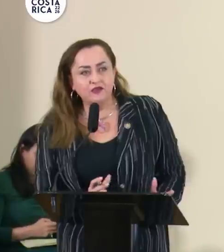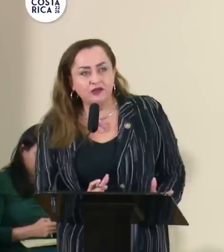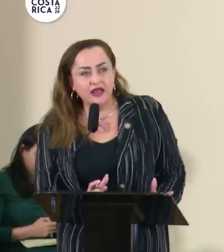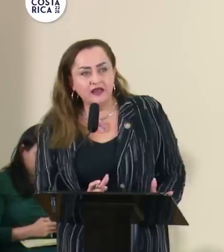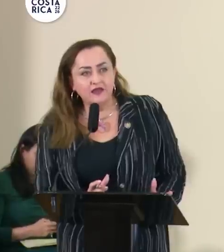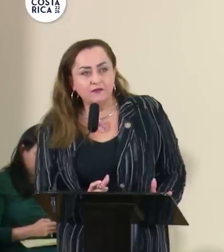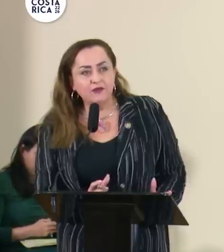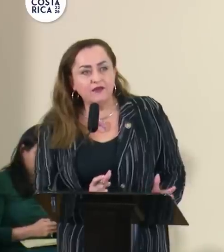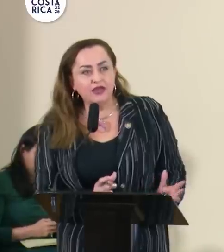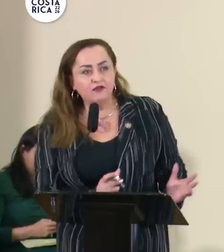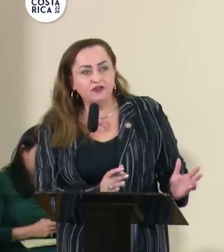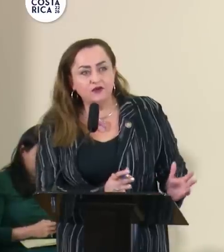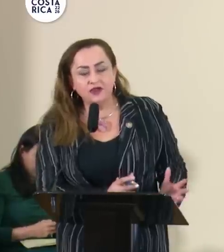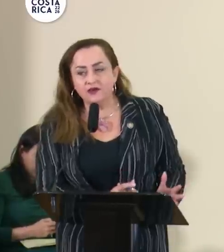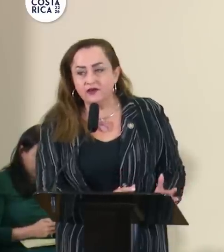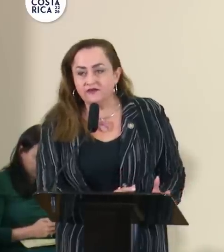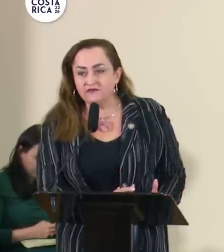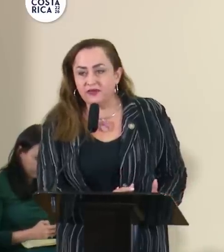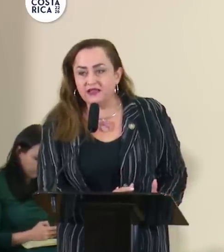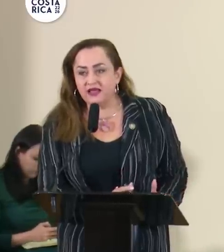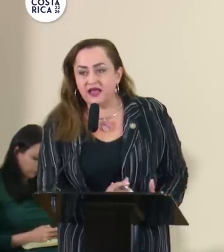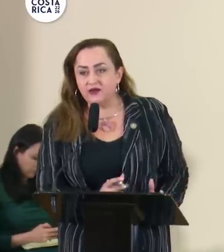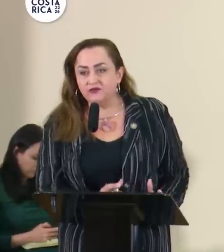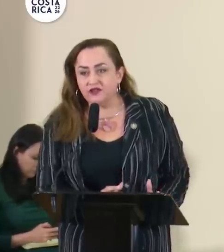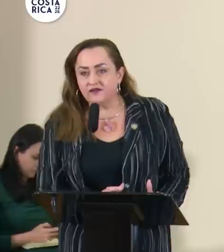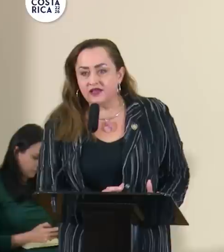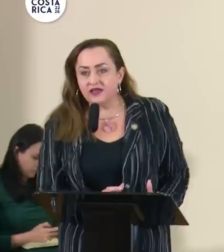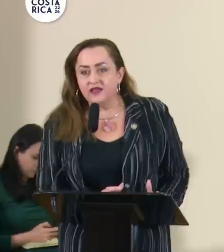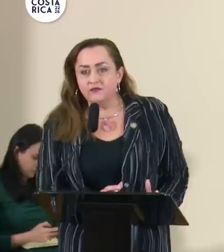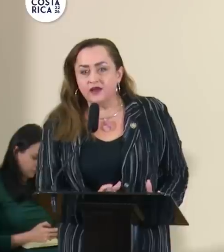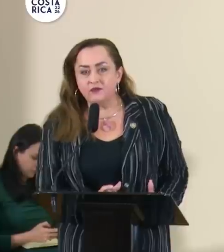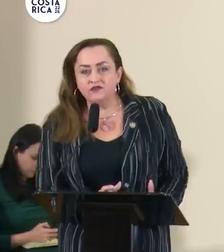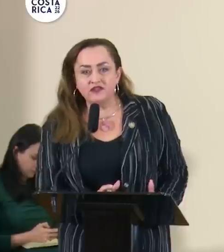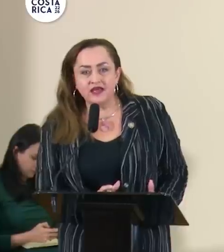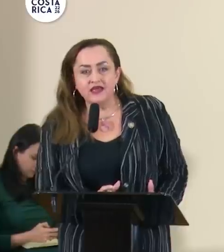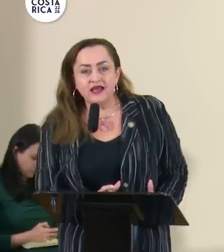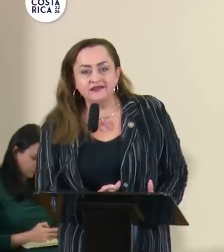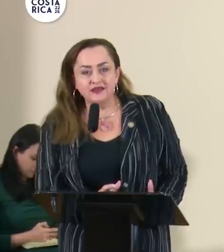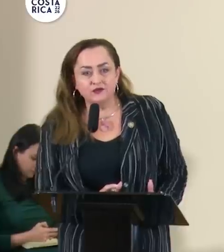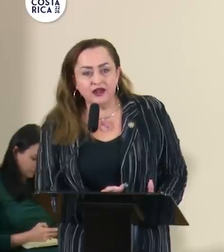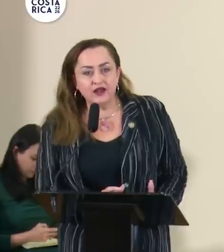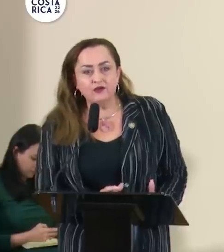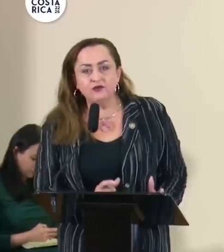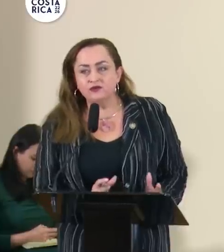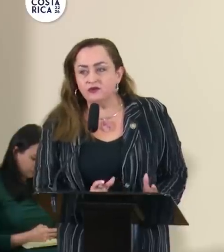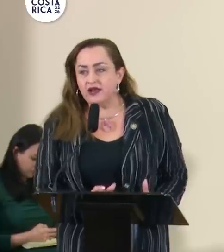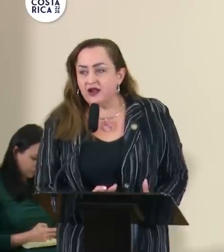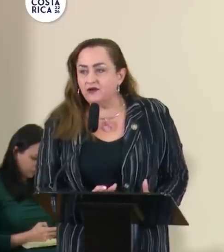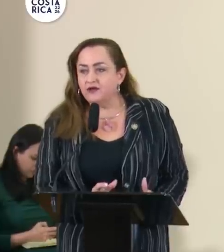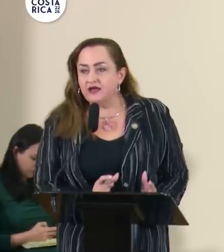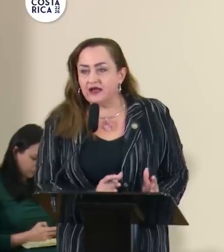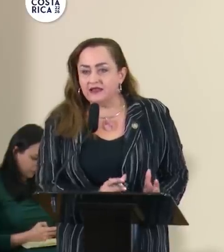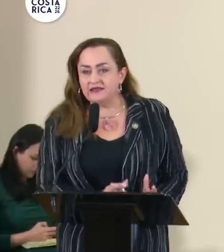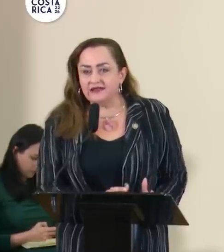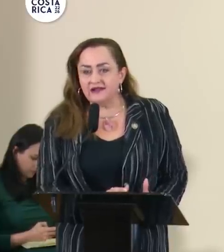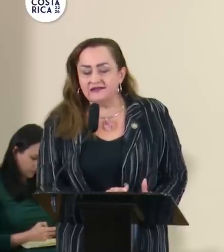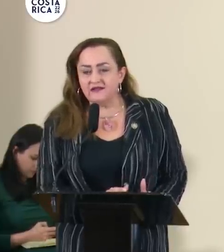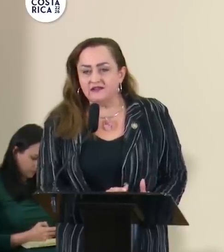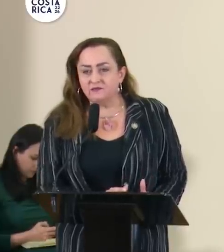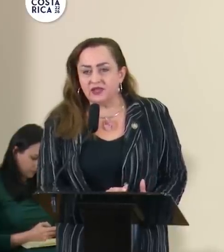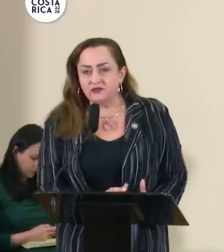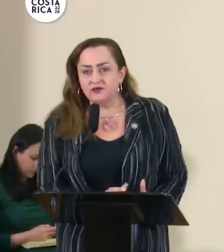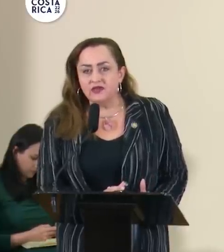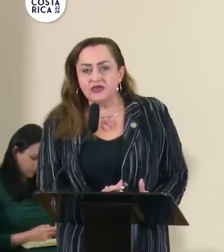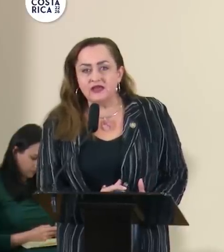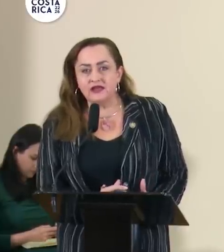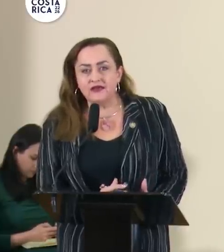manera, regional, pero al menos en lo que respecta a Costa Rica, vamos a asegurarlo, controlarlo, garantizarles